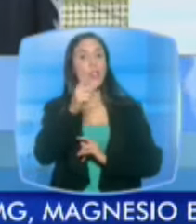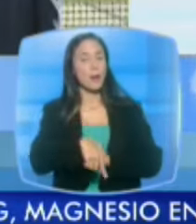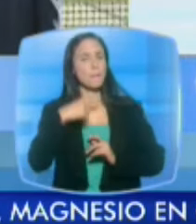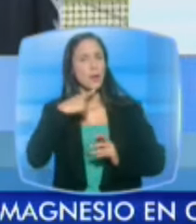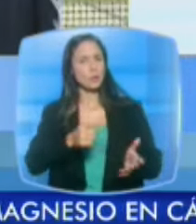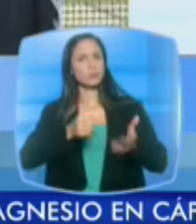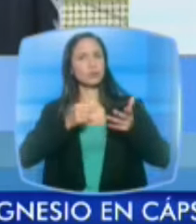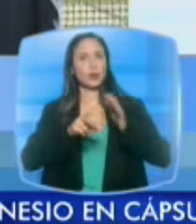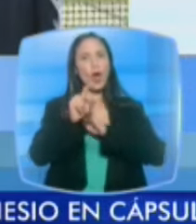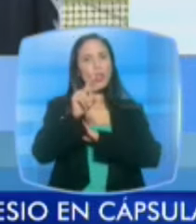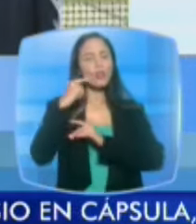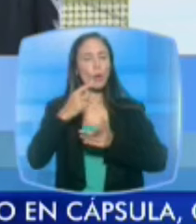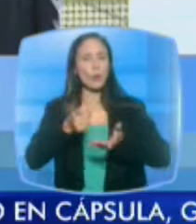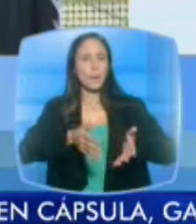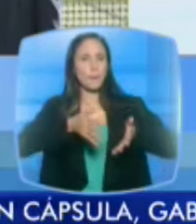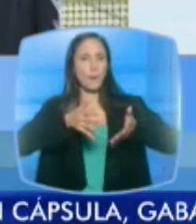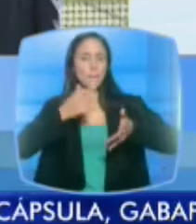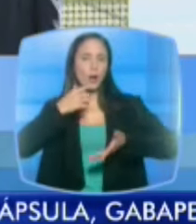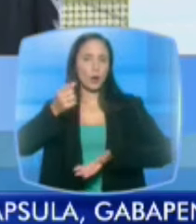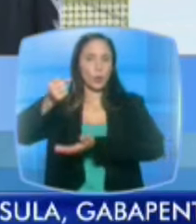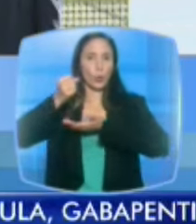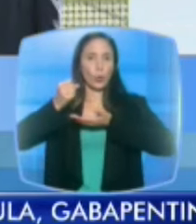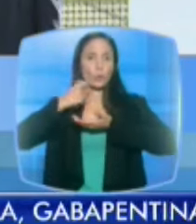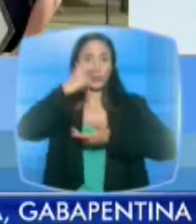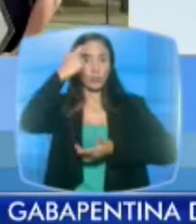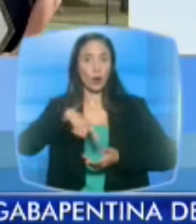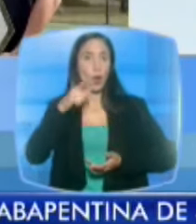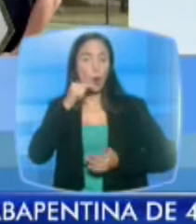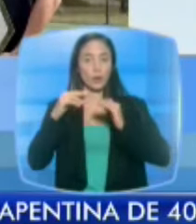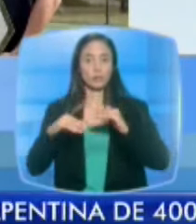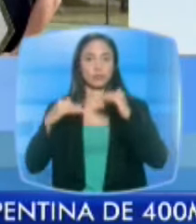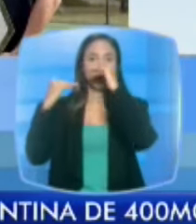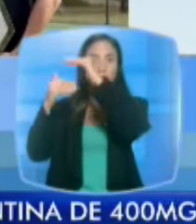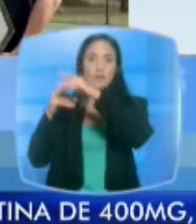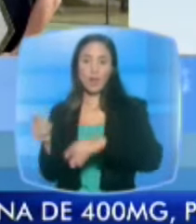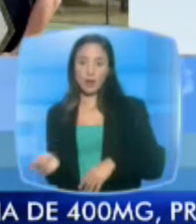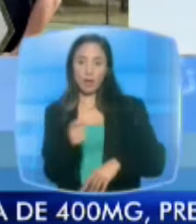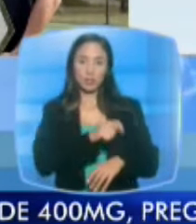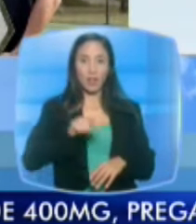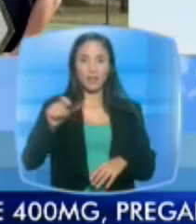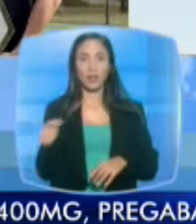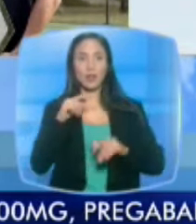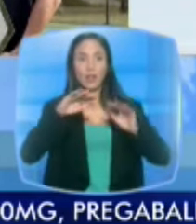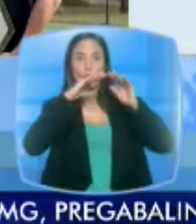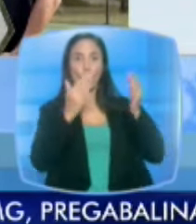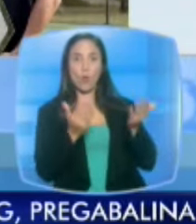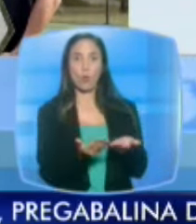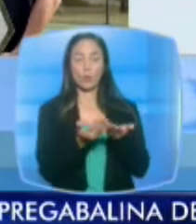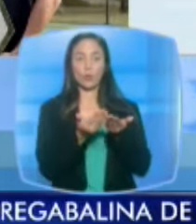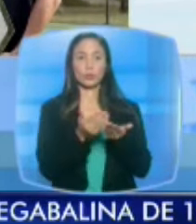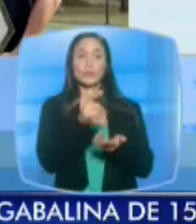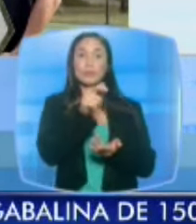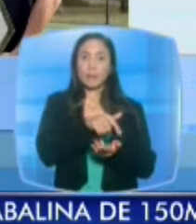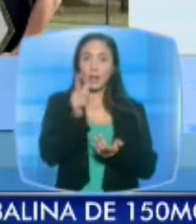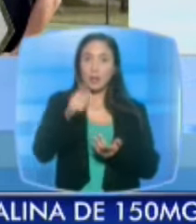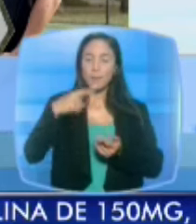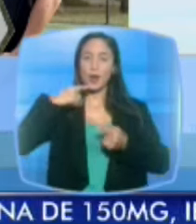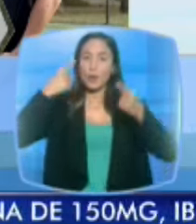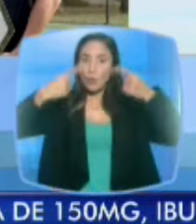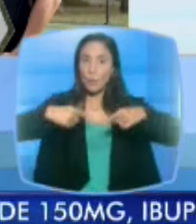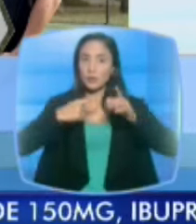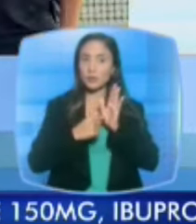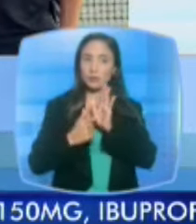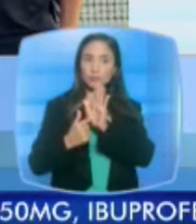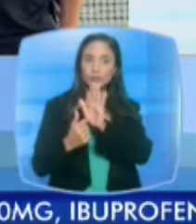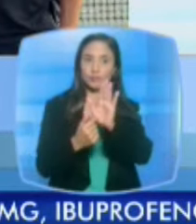en dobles junto a Juan Andrés Listo, quien registra un alto nivel en el tenis mundial. La edición también contó con un partido de